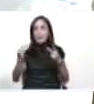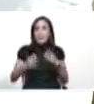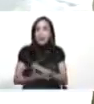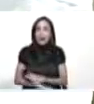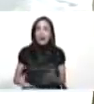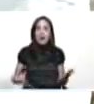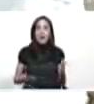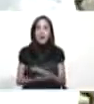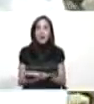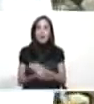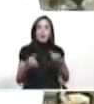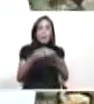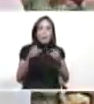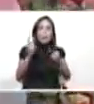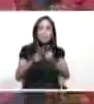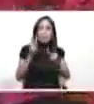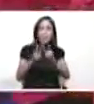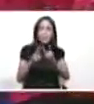Vivienda Venezolana,